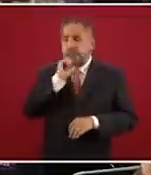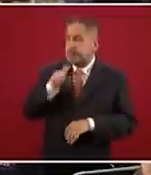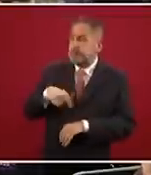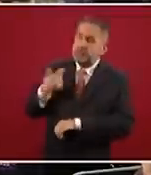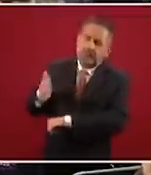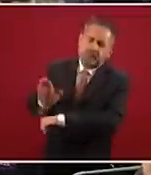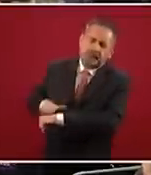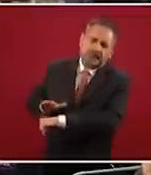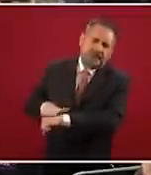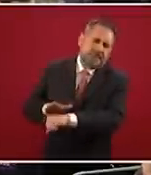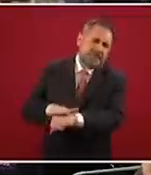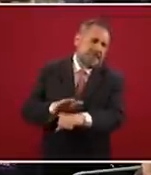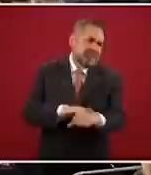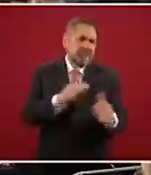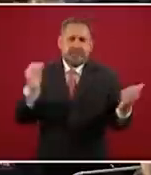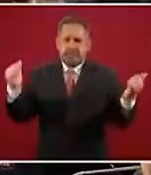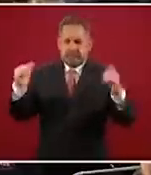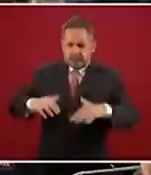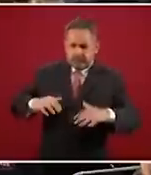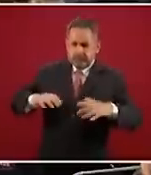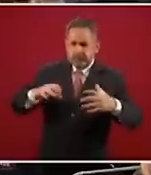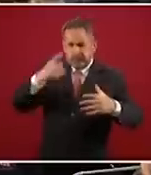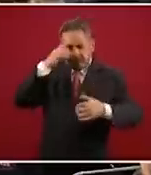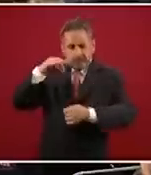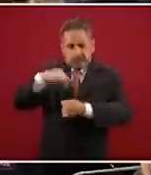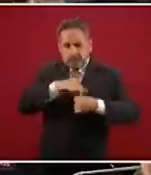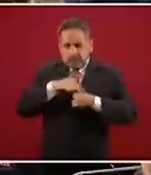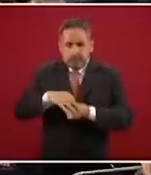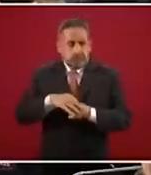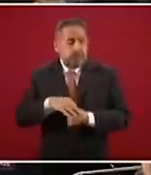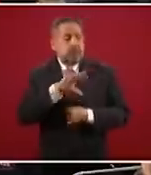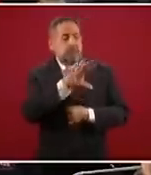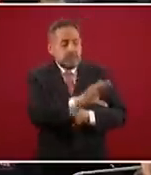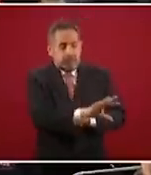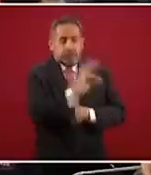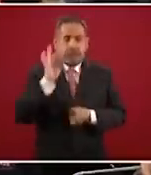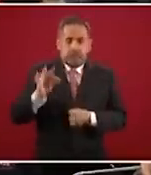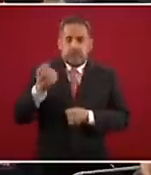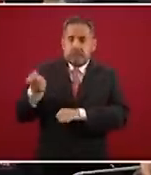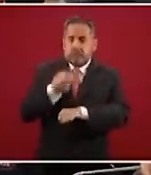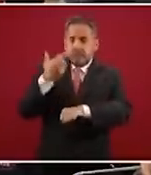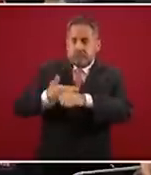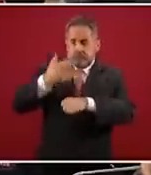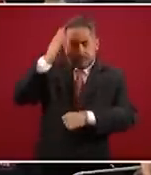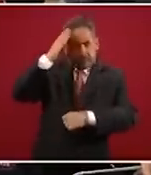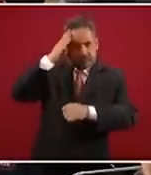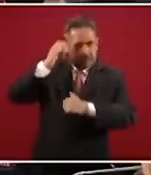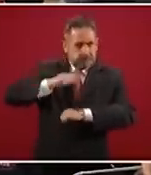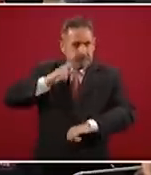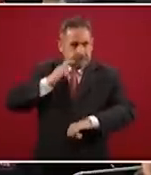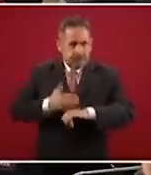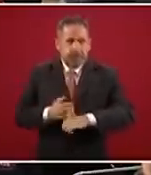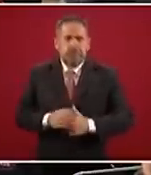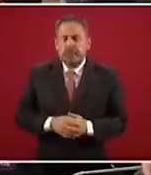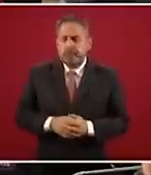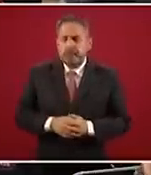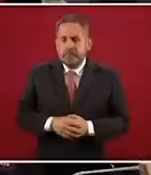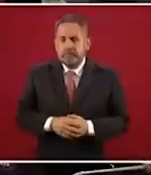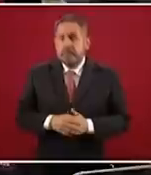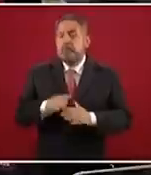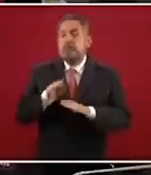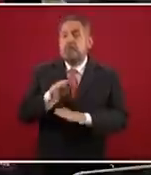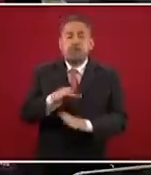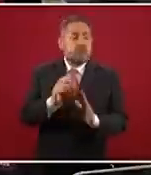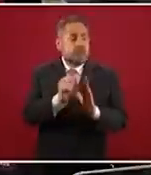al proceso electoral para secretario general. Adelante. Respecto a las solicitudes que